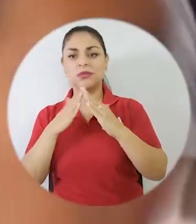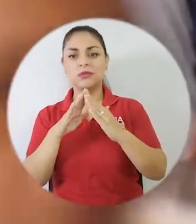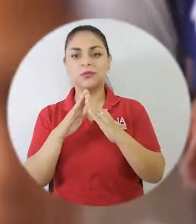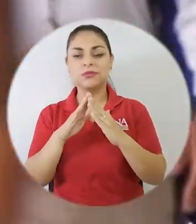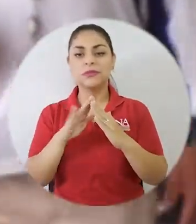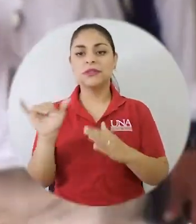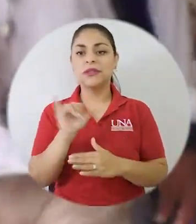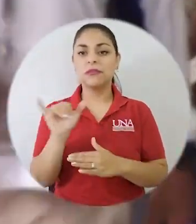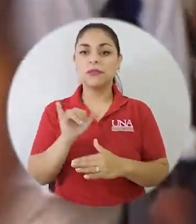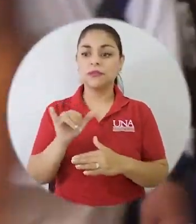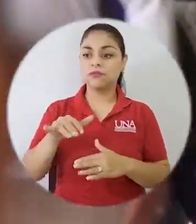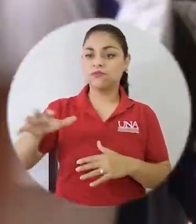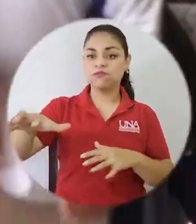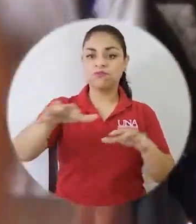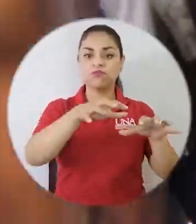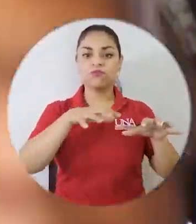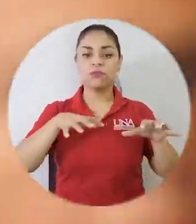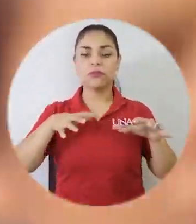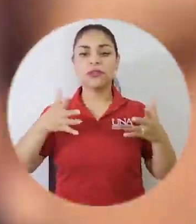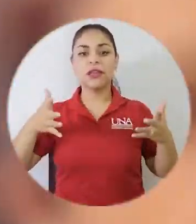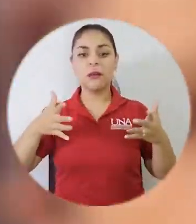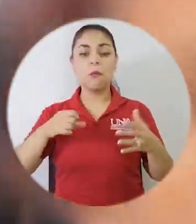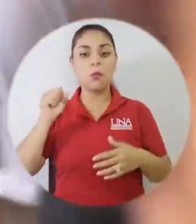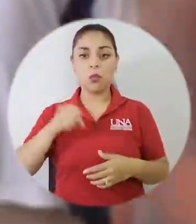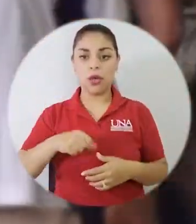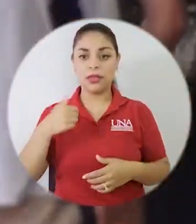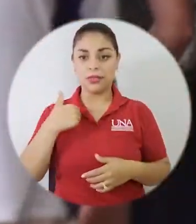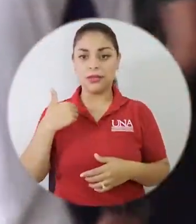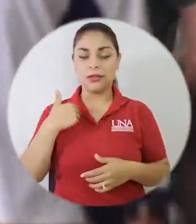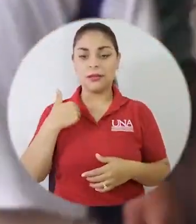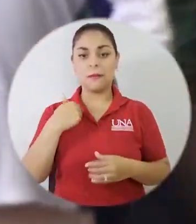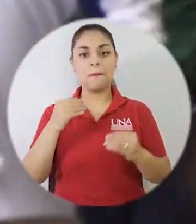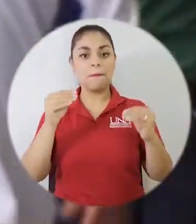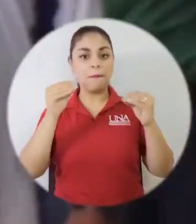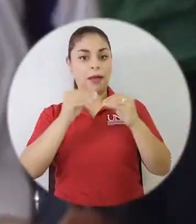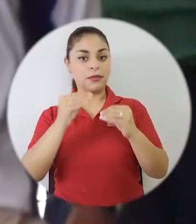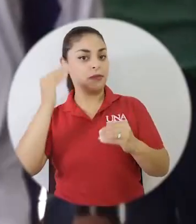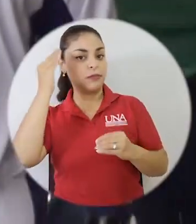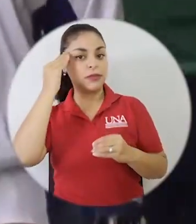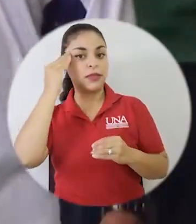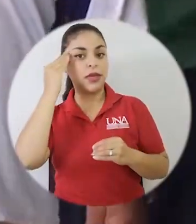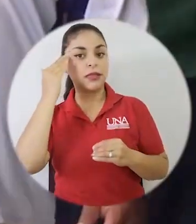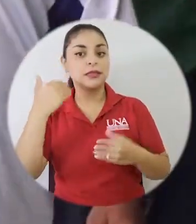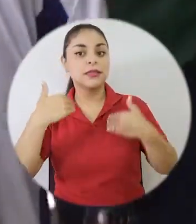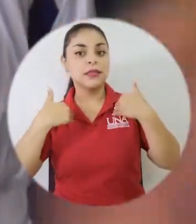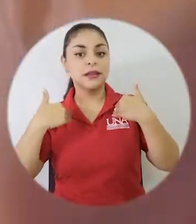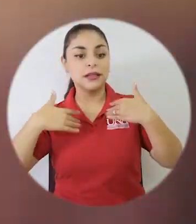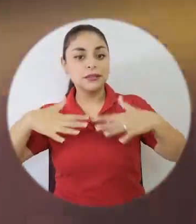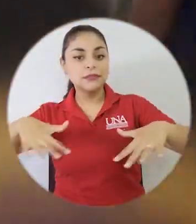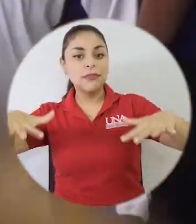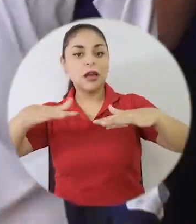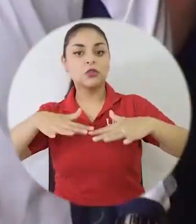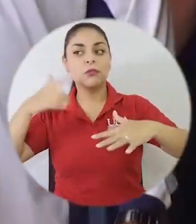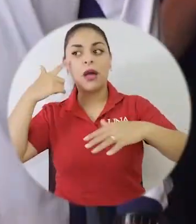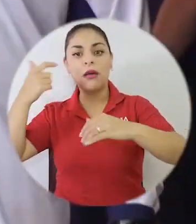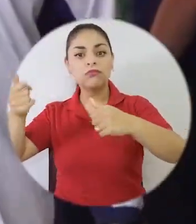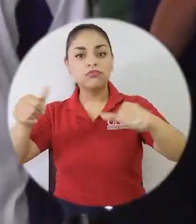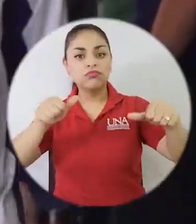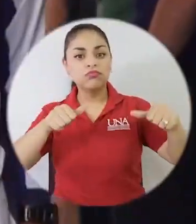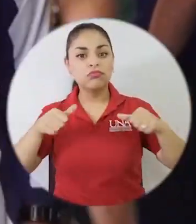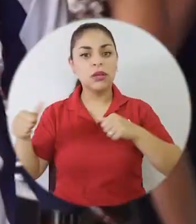en la población y en los sectores que podrían tener un una mayor capacidad de generar espacios